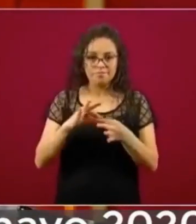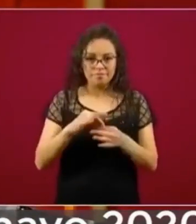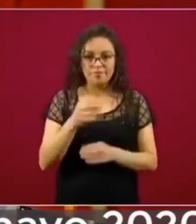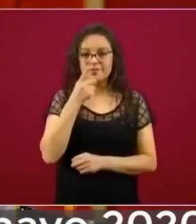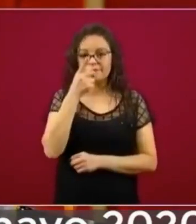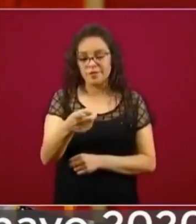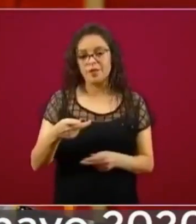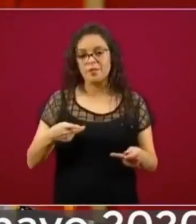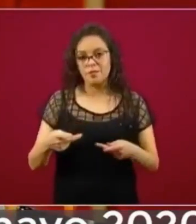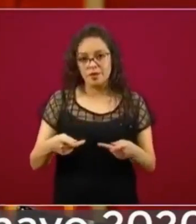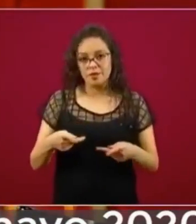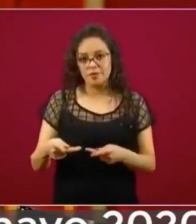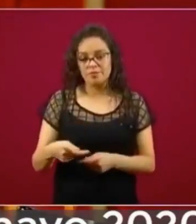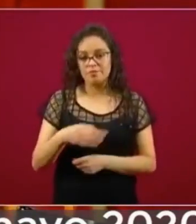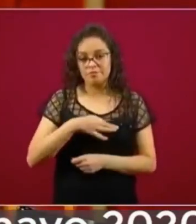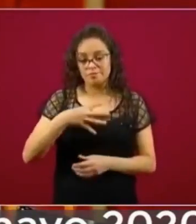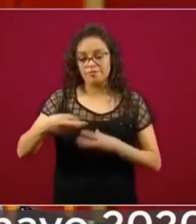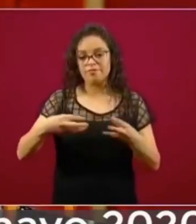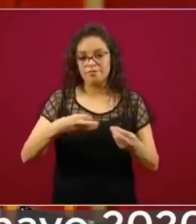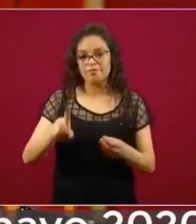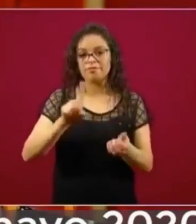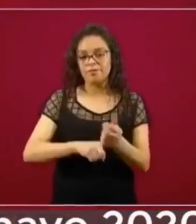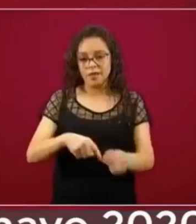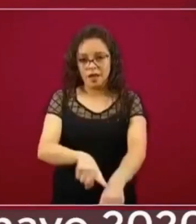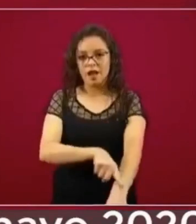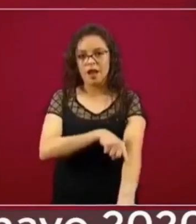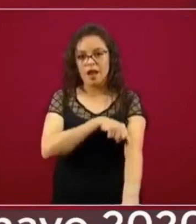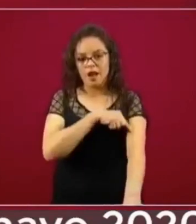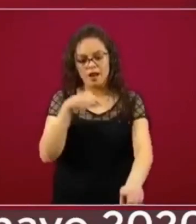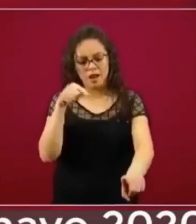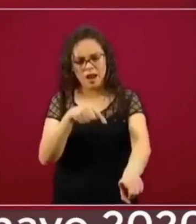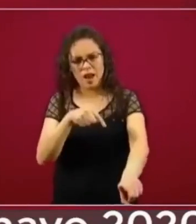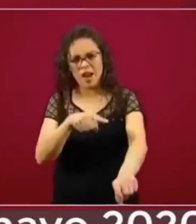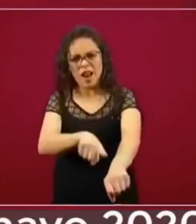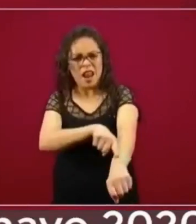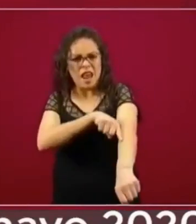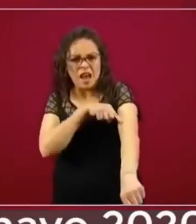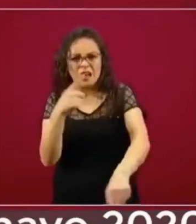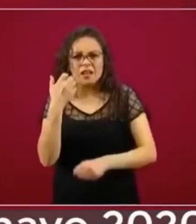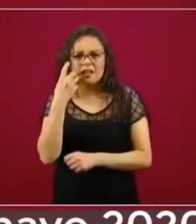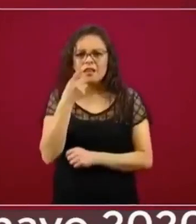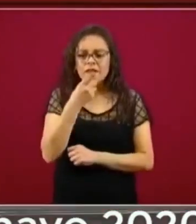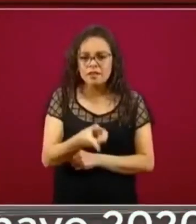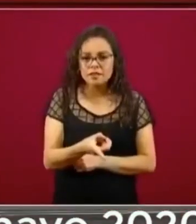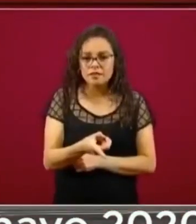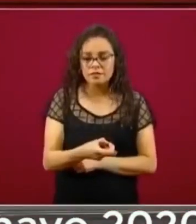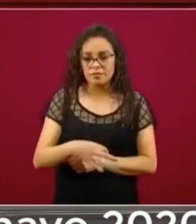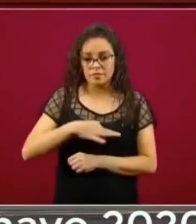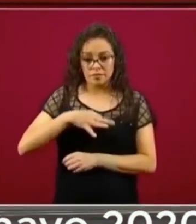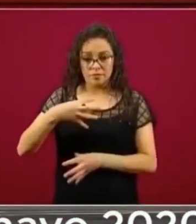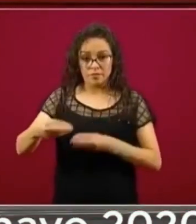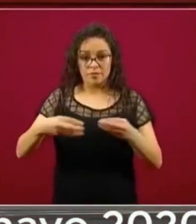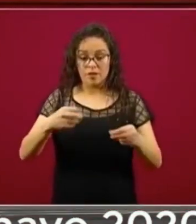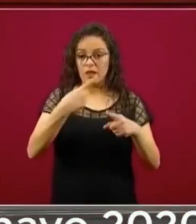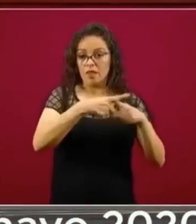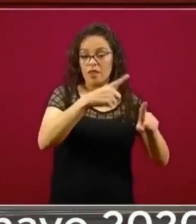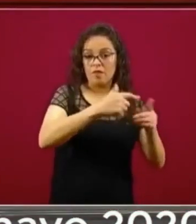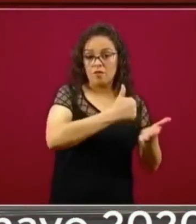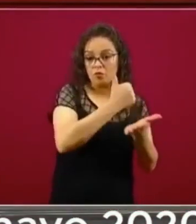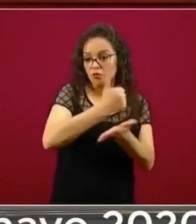larga. Larga quiere decir que las curvas epidémicas de distintas ciudades y estados en el